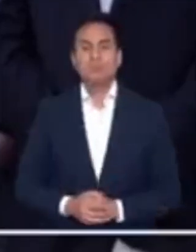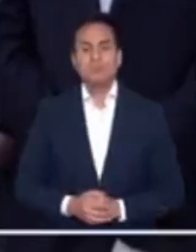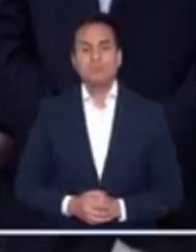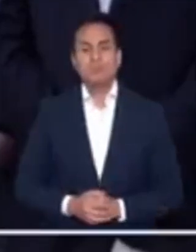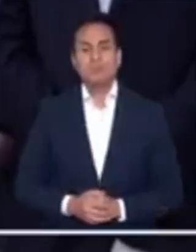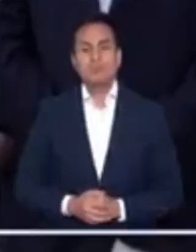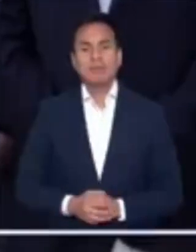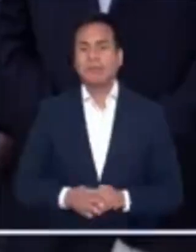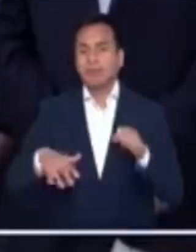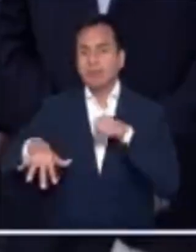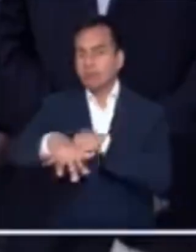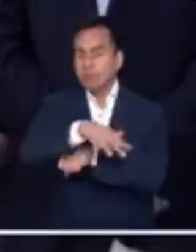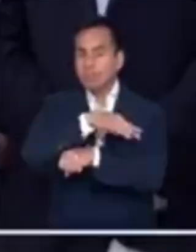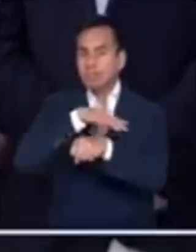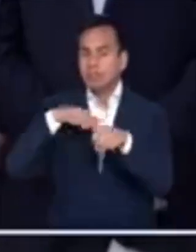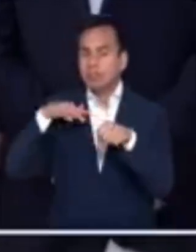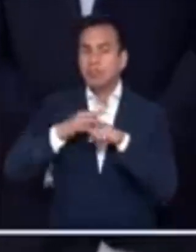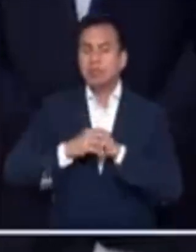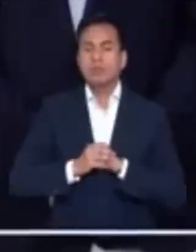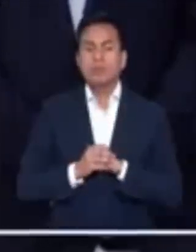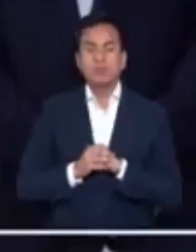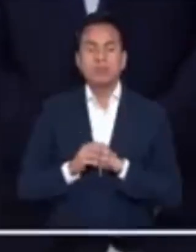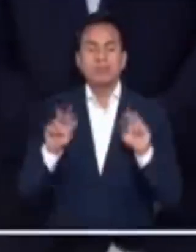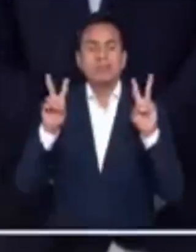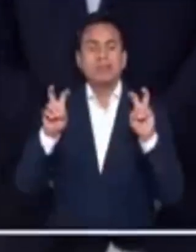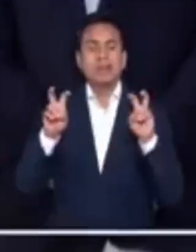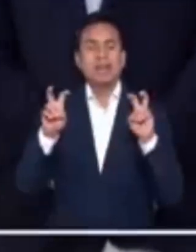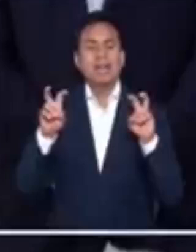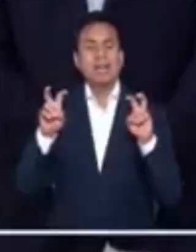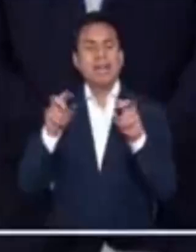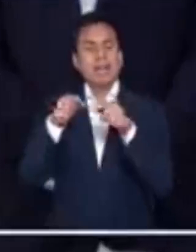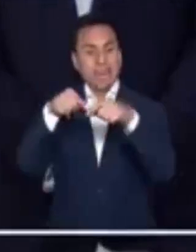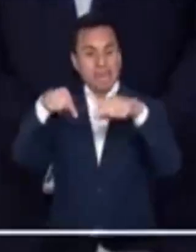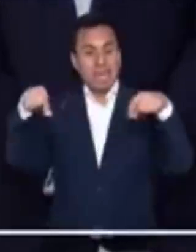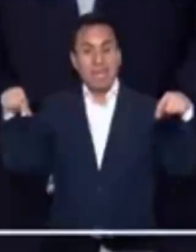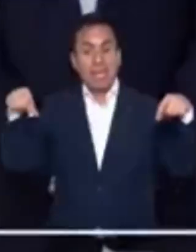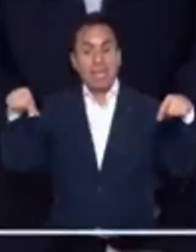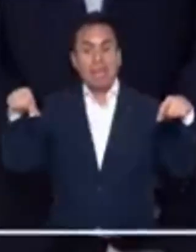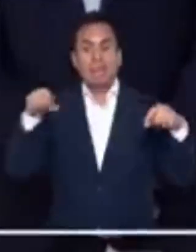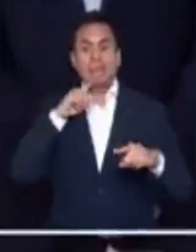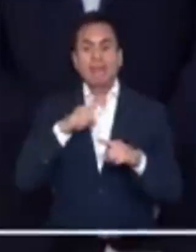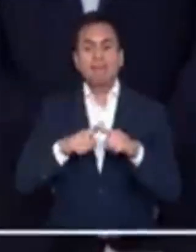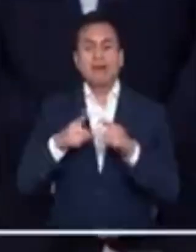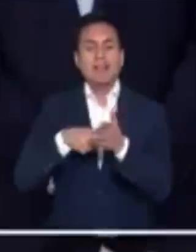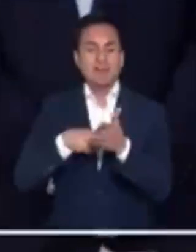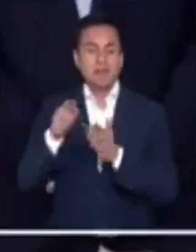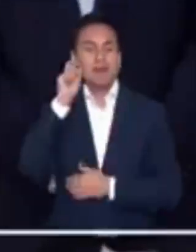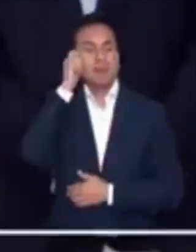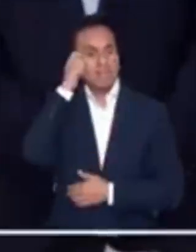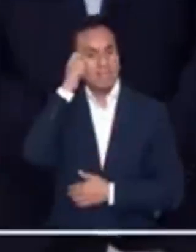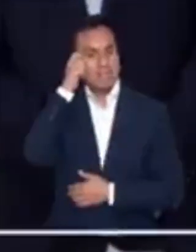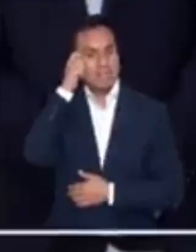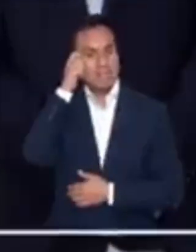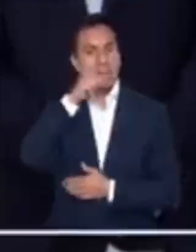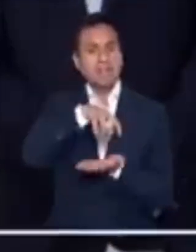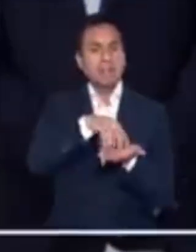Y en ese contexto lo que dice relación con el eje que está denominado Alameda Providencia y que está aquí entre la